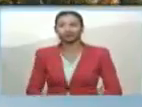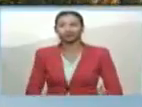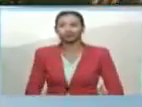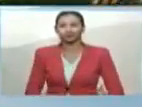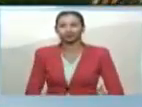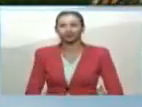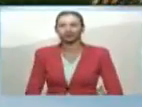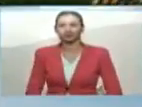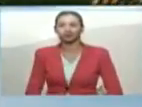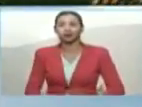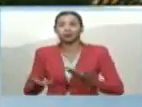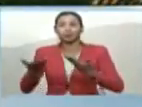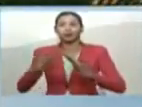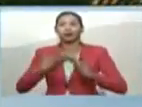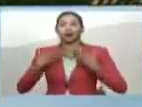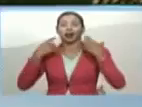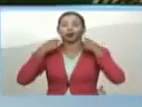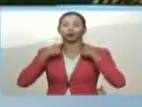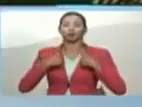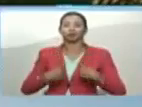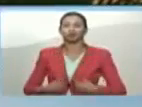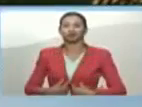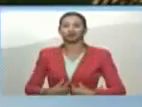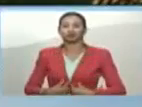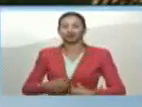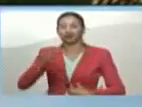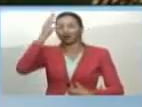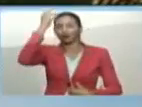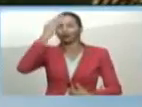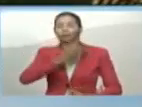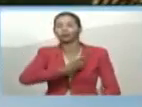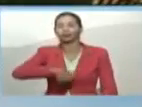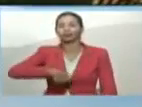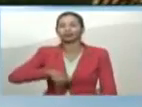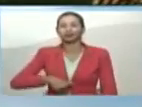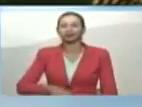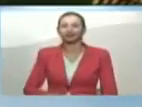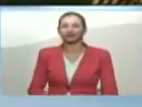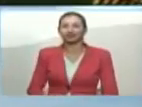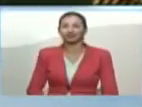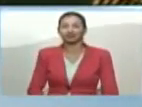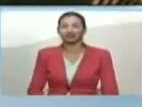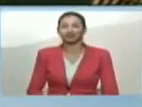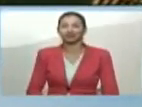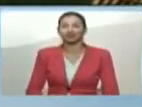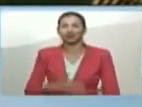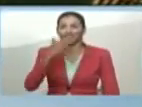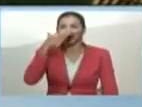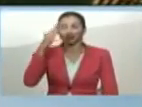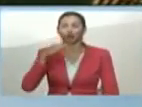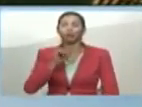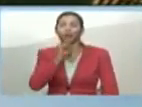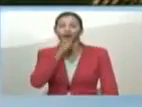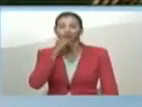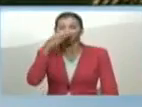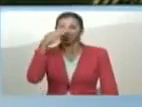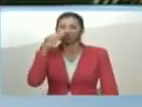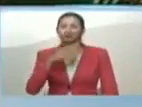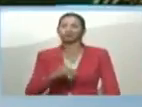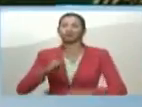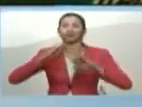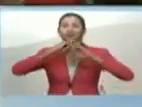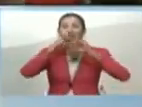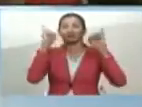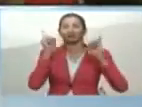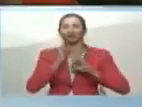Me lo regalaron el Consejo Presidencial de el adulto mayor. ¡Feliz